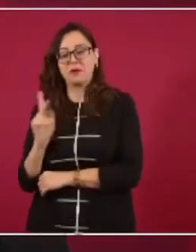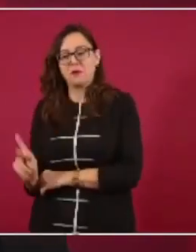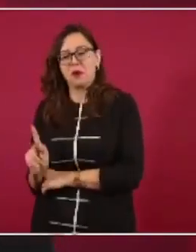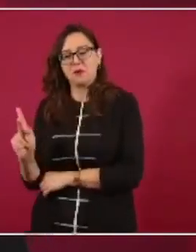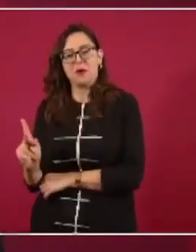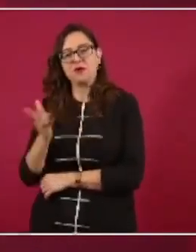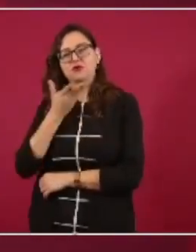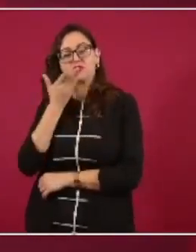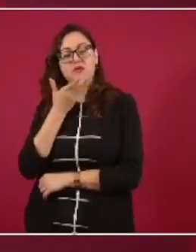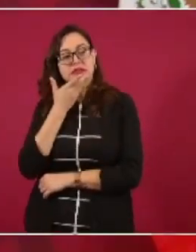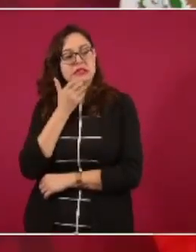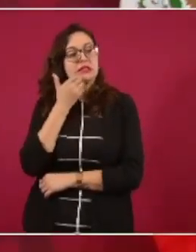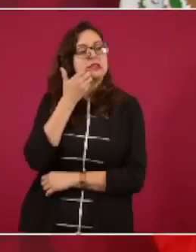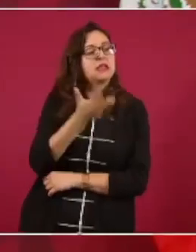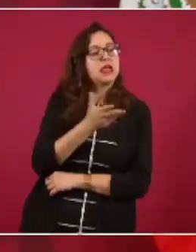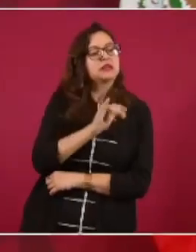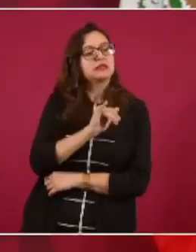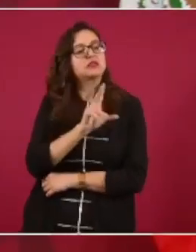interesa.